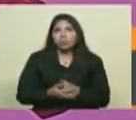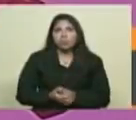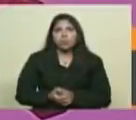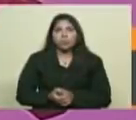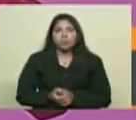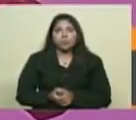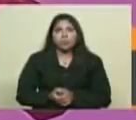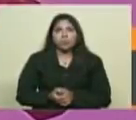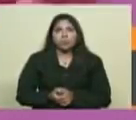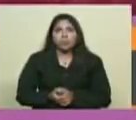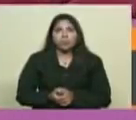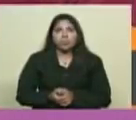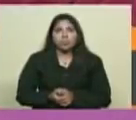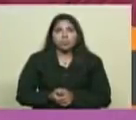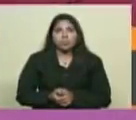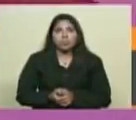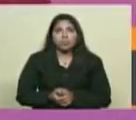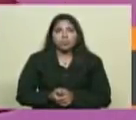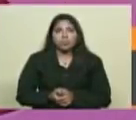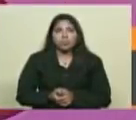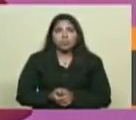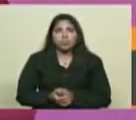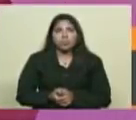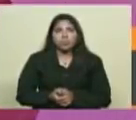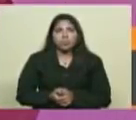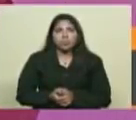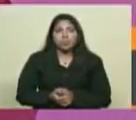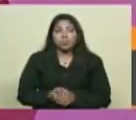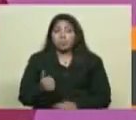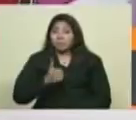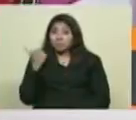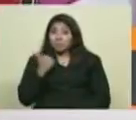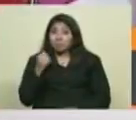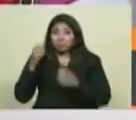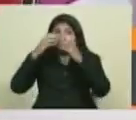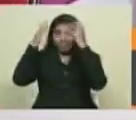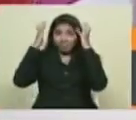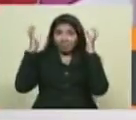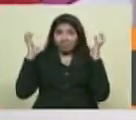Entre las que recuerdo. María León, por ejemplo.